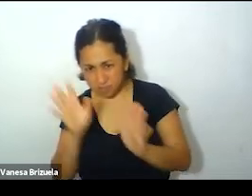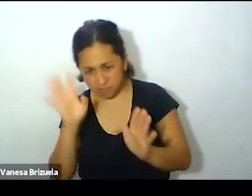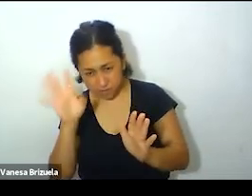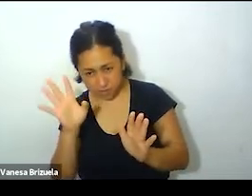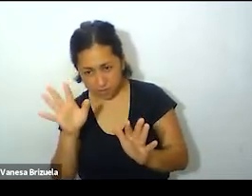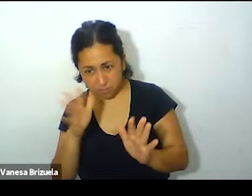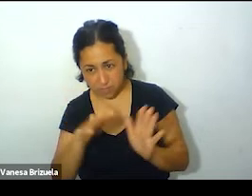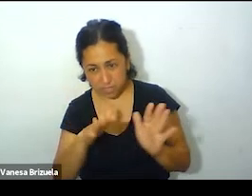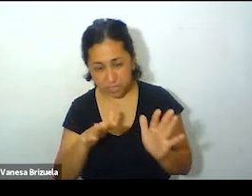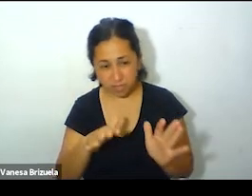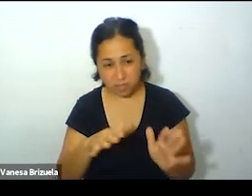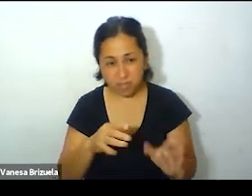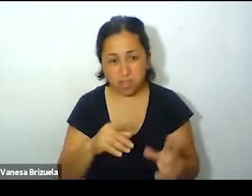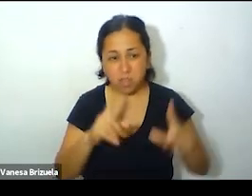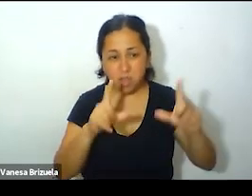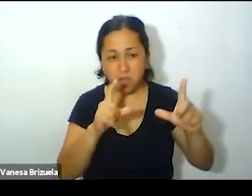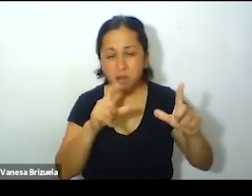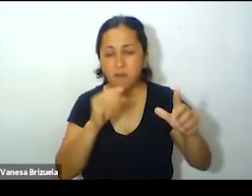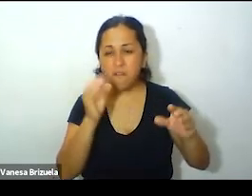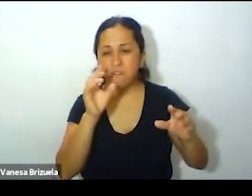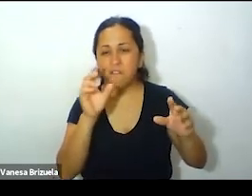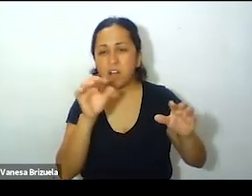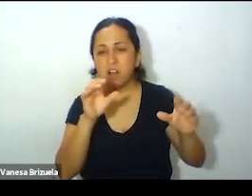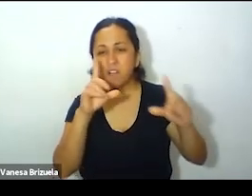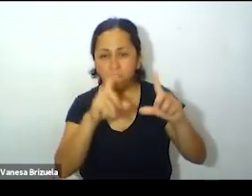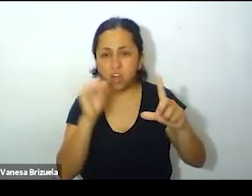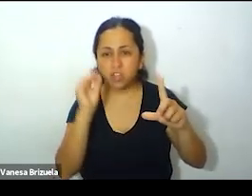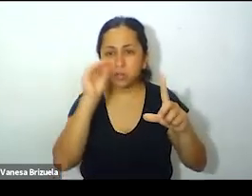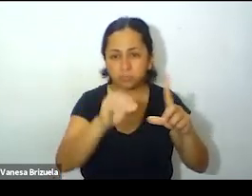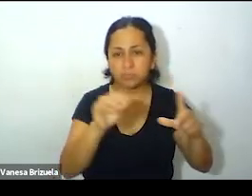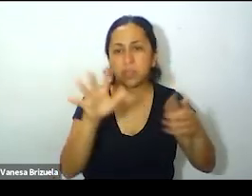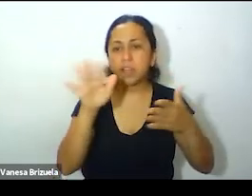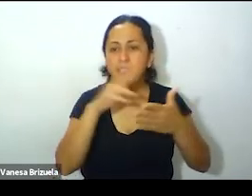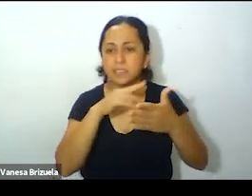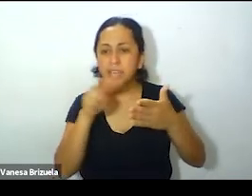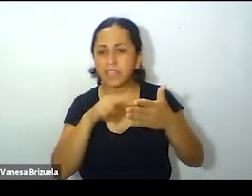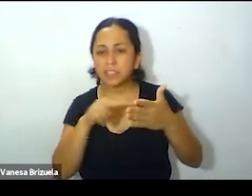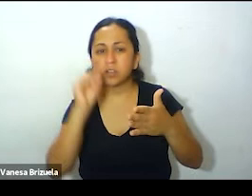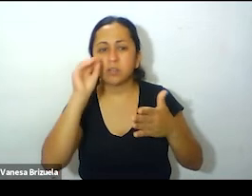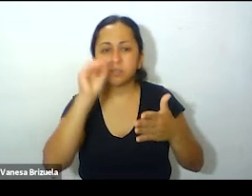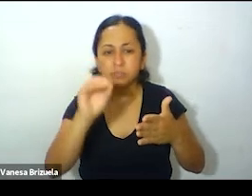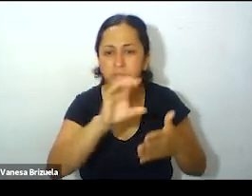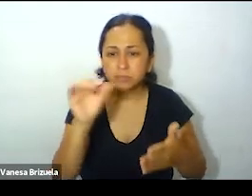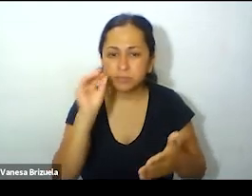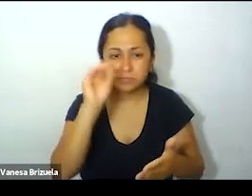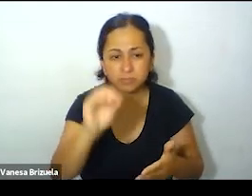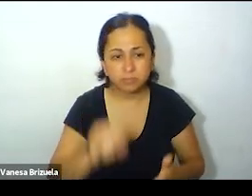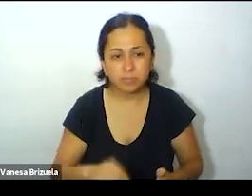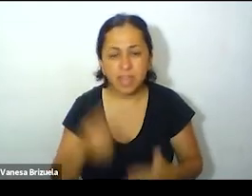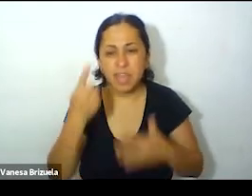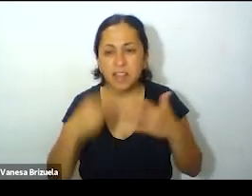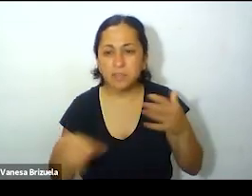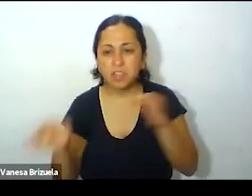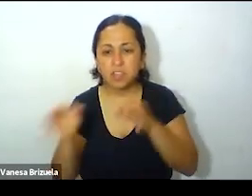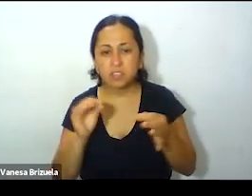plantillas para insertar fotos, textos, elementos de diseño,